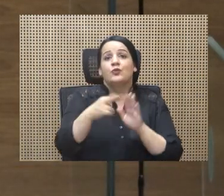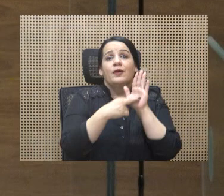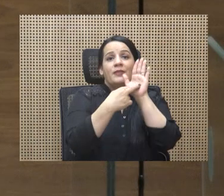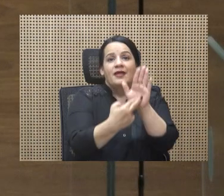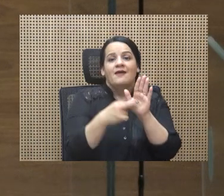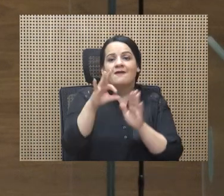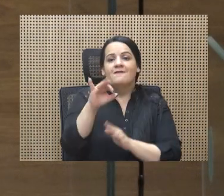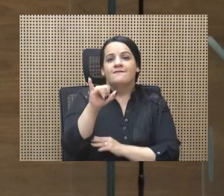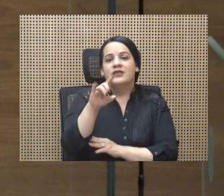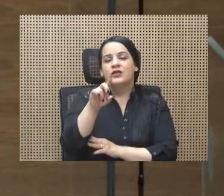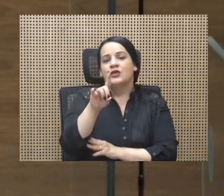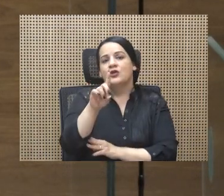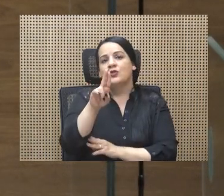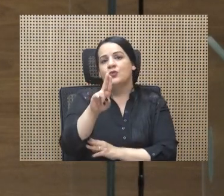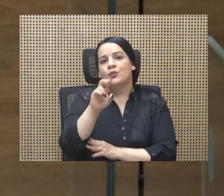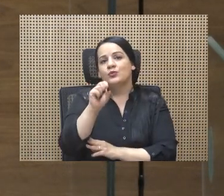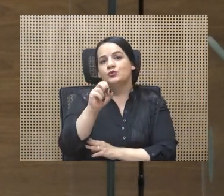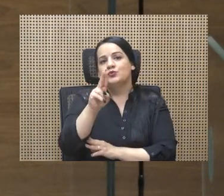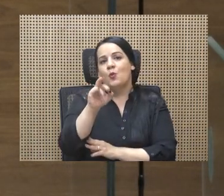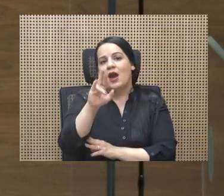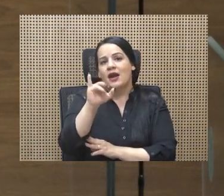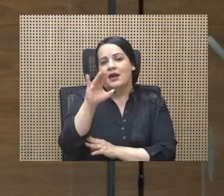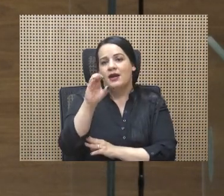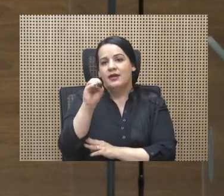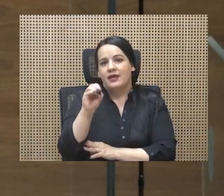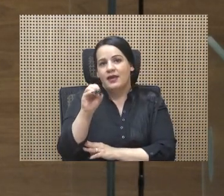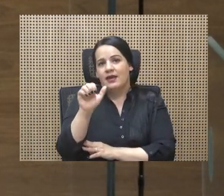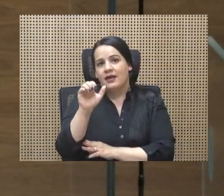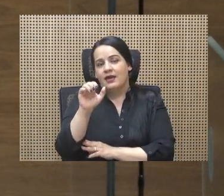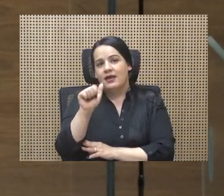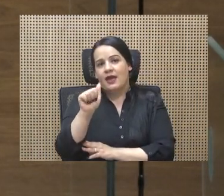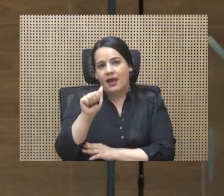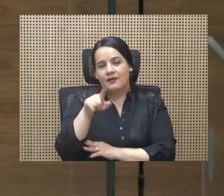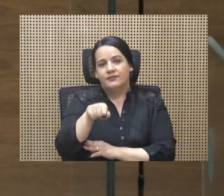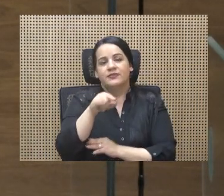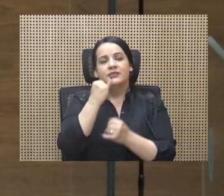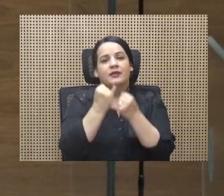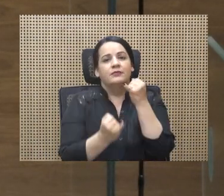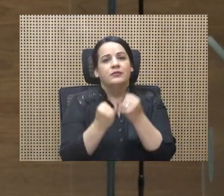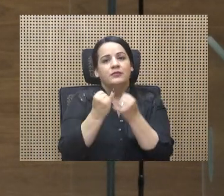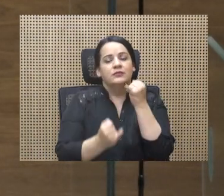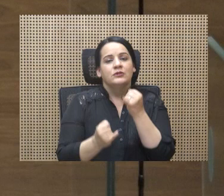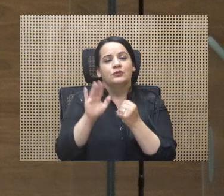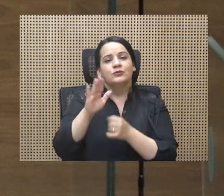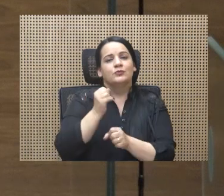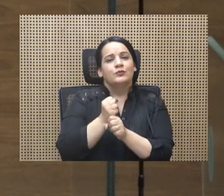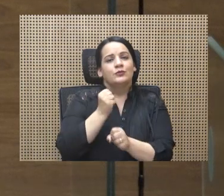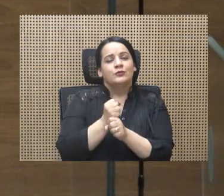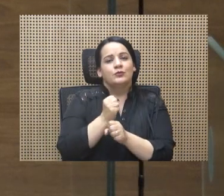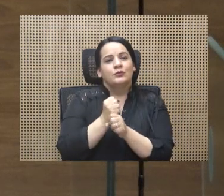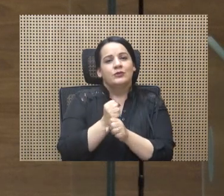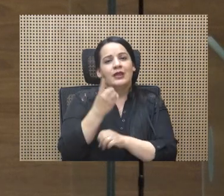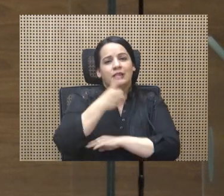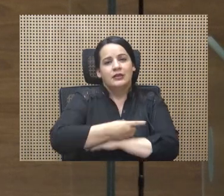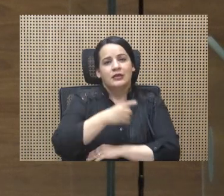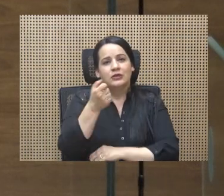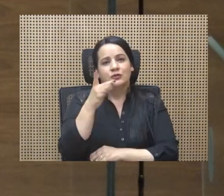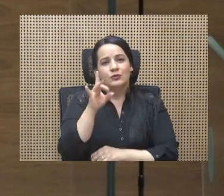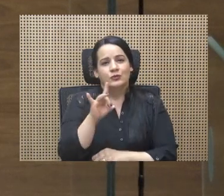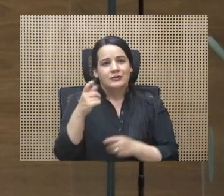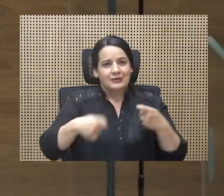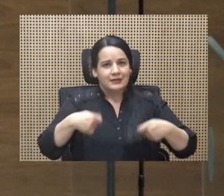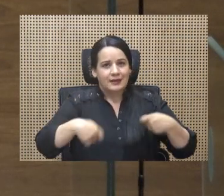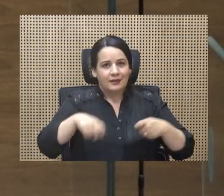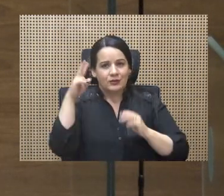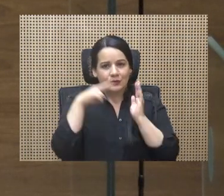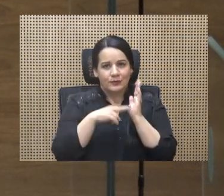cesó sus operaciones el día 18 de septiembre del 2021 por lo tanto